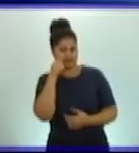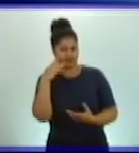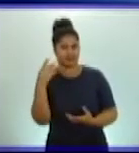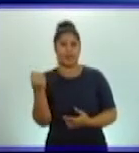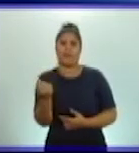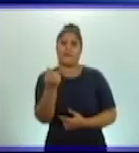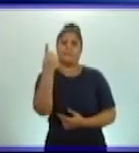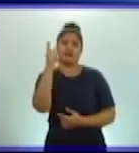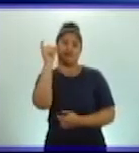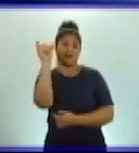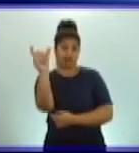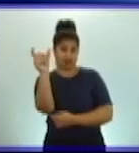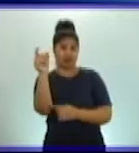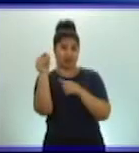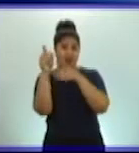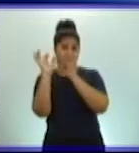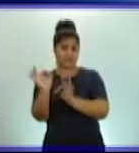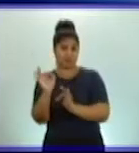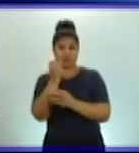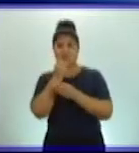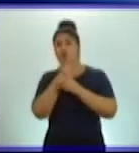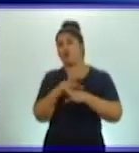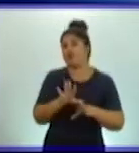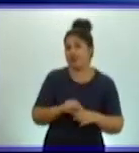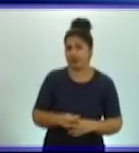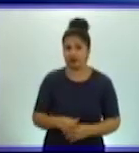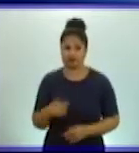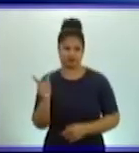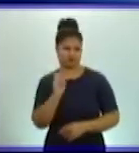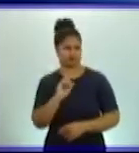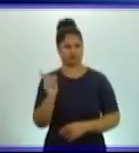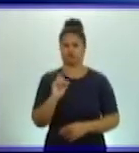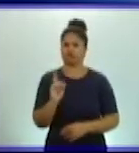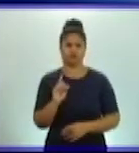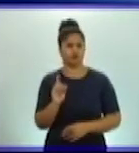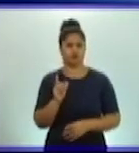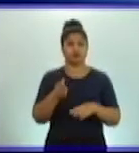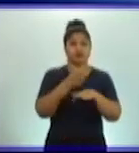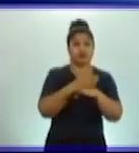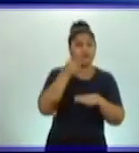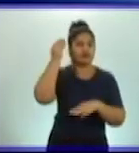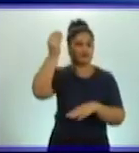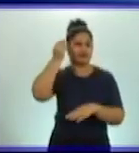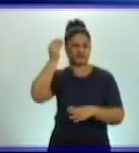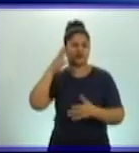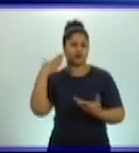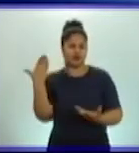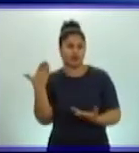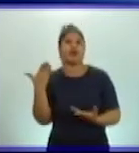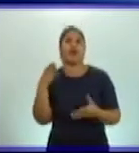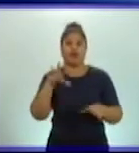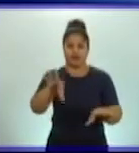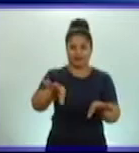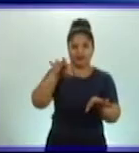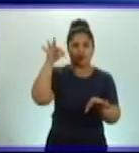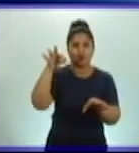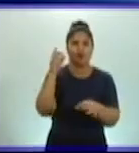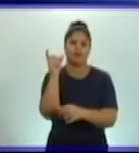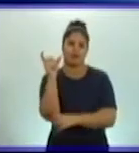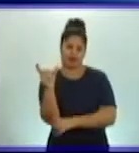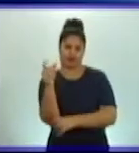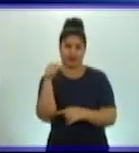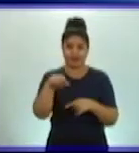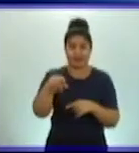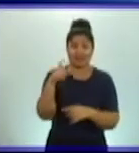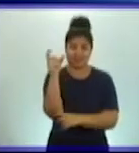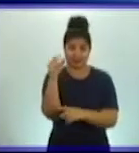que se le ocurrió, la palabra que le tocó por la libreta. No, señor mío, el escritor escoge la palabra, escoge qué va a escribir, y por eso